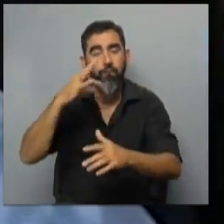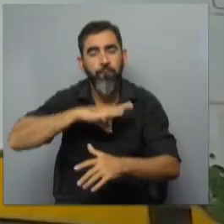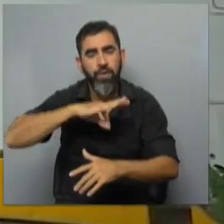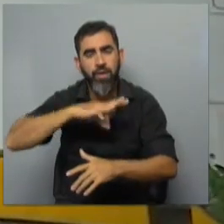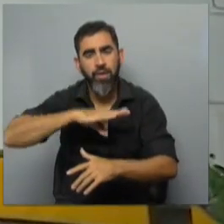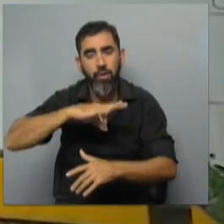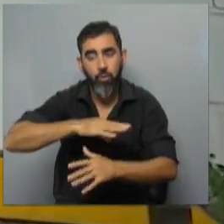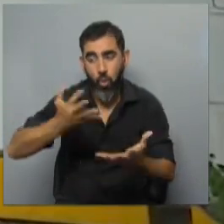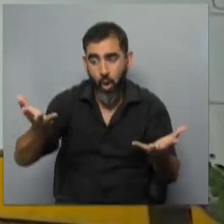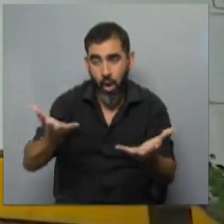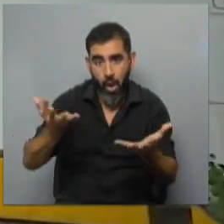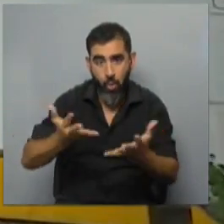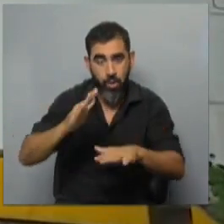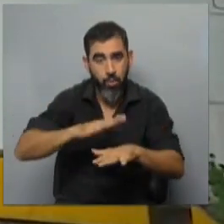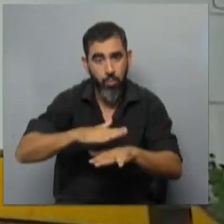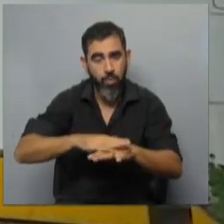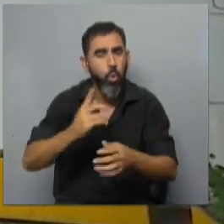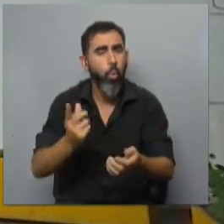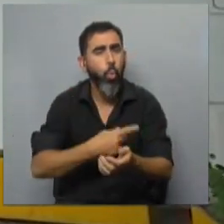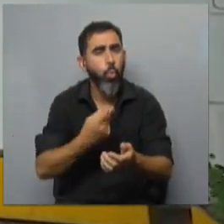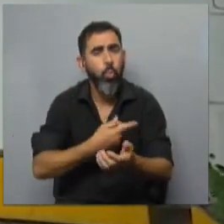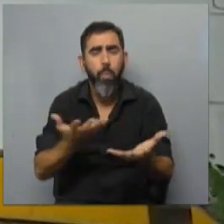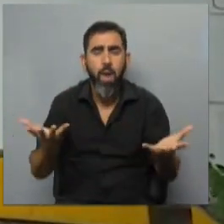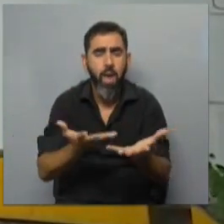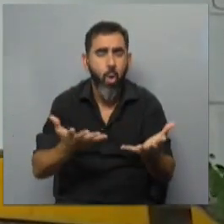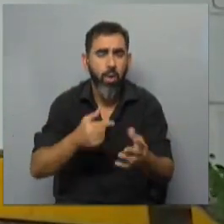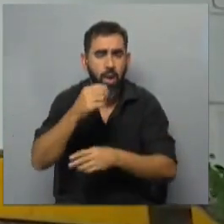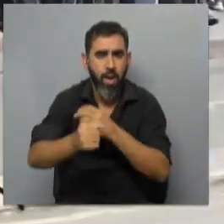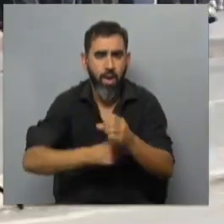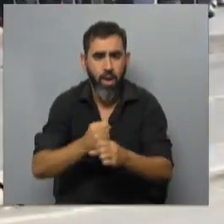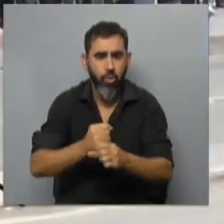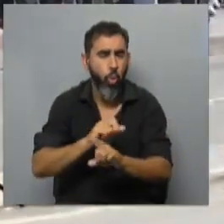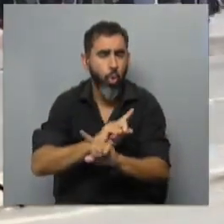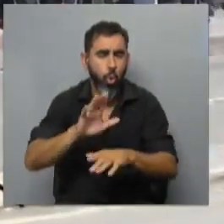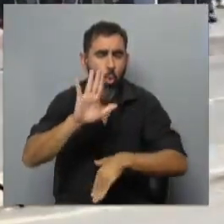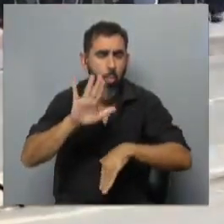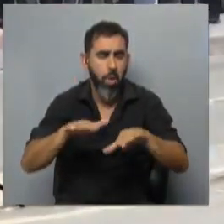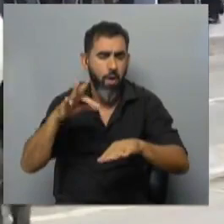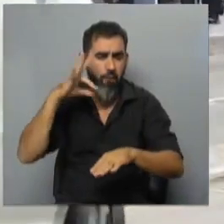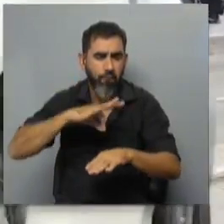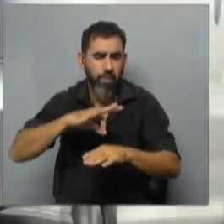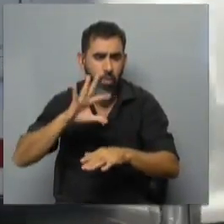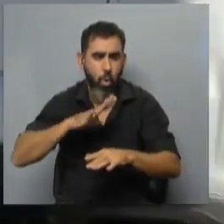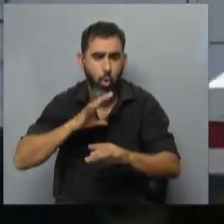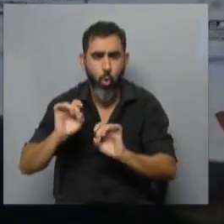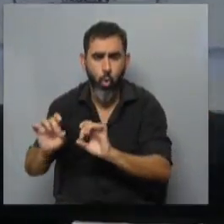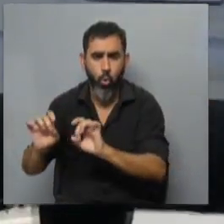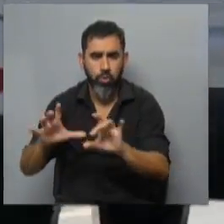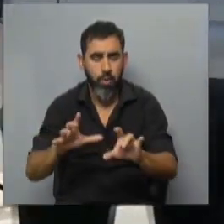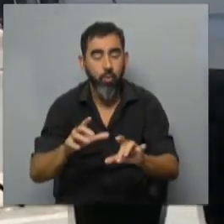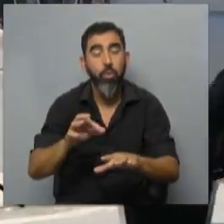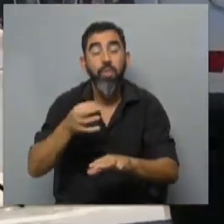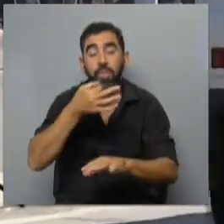presentes en estos momentos son los habituales de esta época del año y no hay predominio de ninguno ni foco epidémico el